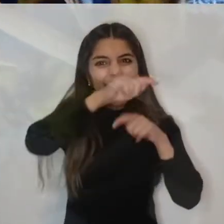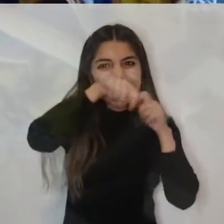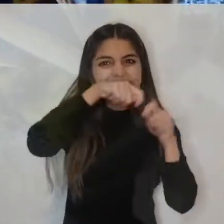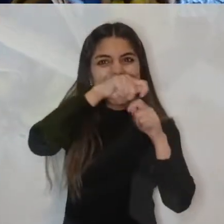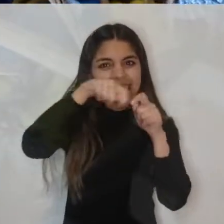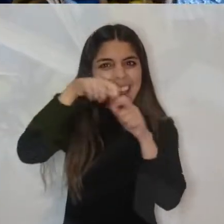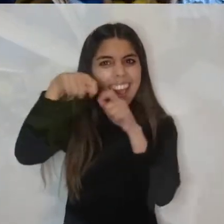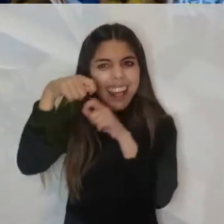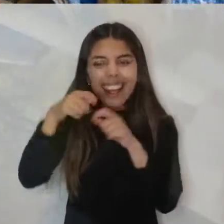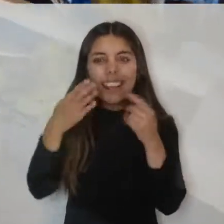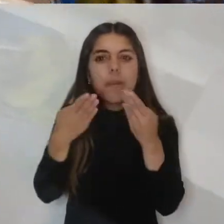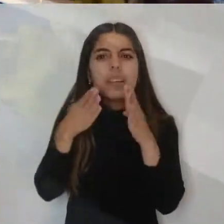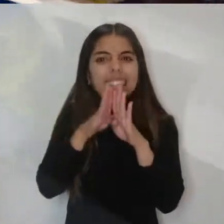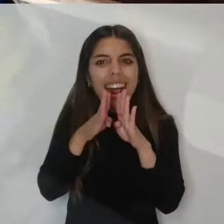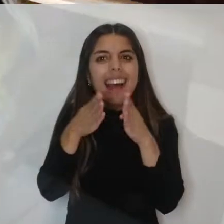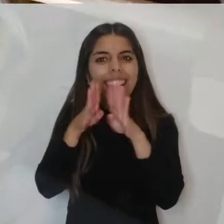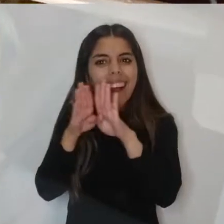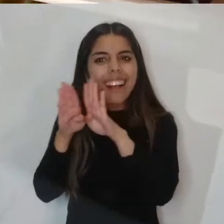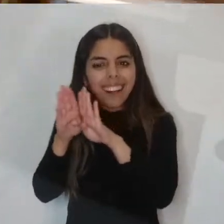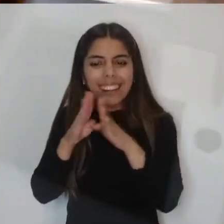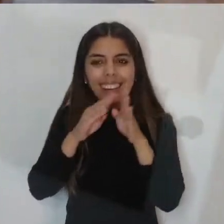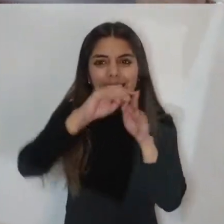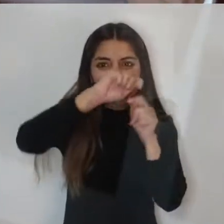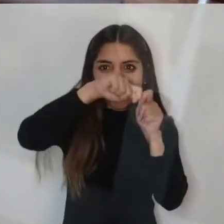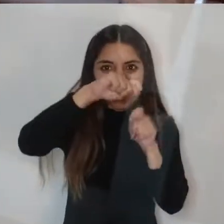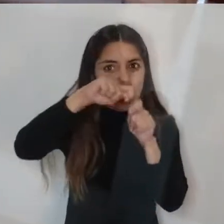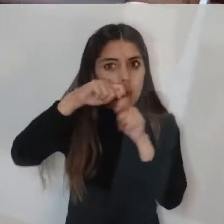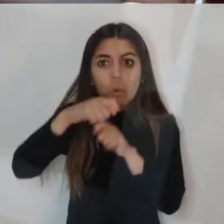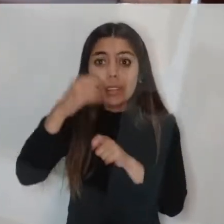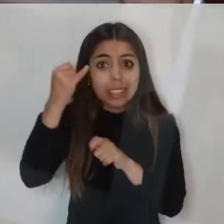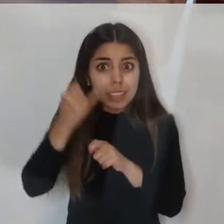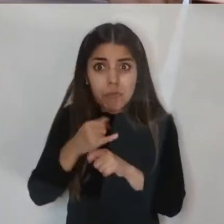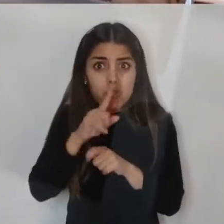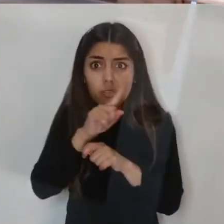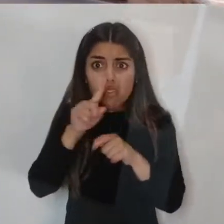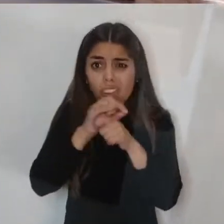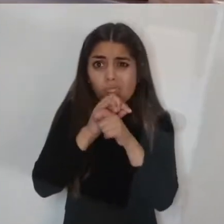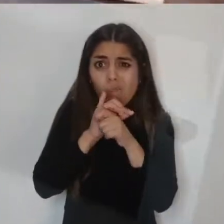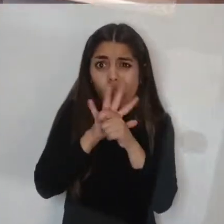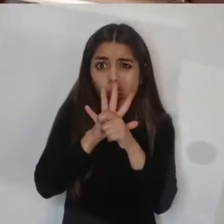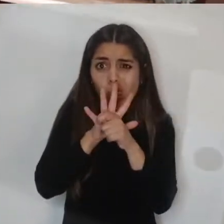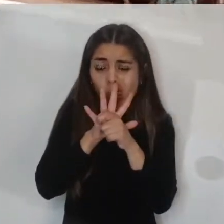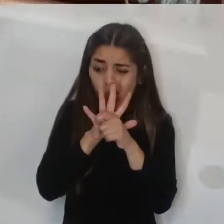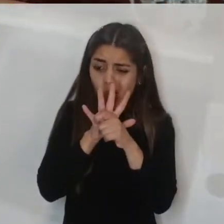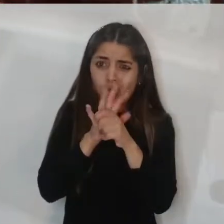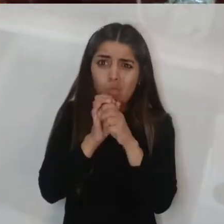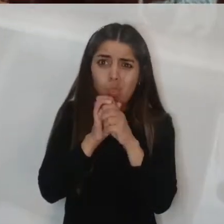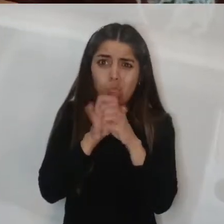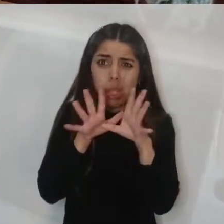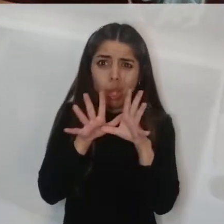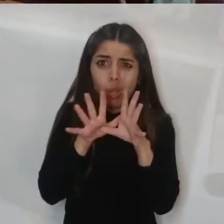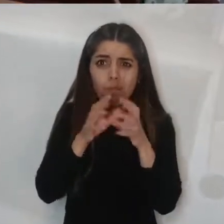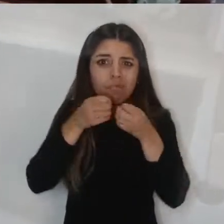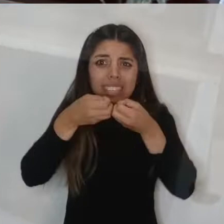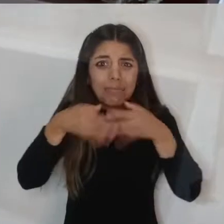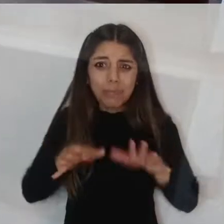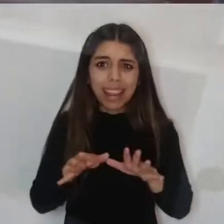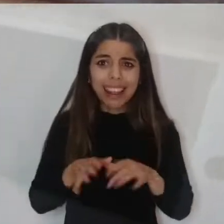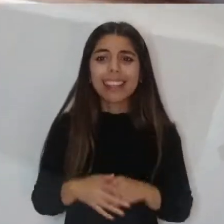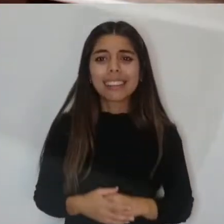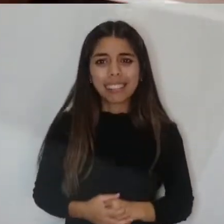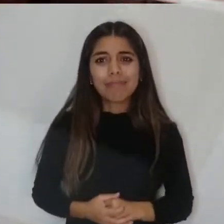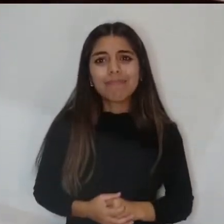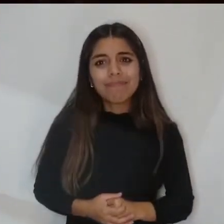Sí, y como es calada, uno sí o sí tiene que hacerlo, porque si no quedaría como suelto el tejido que uno hizo.